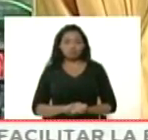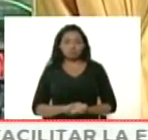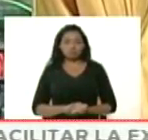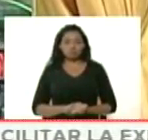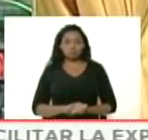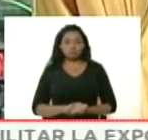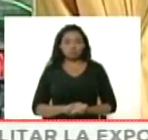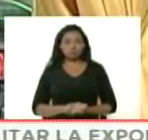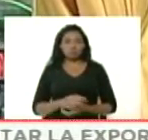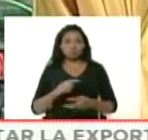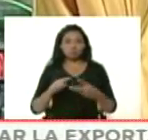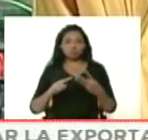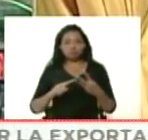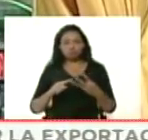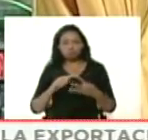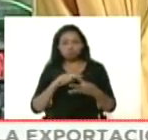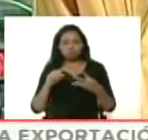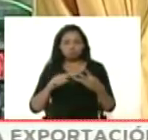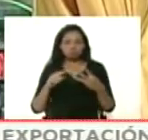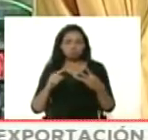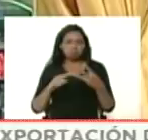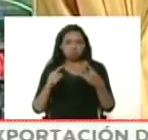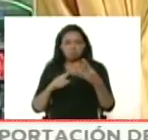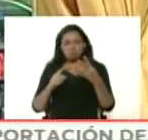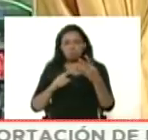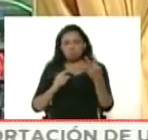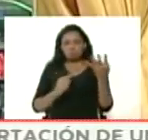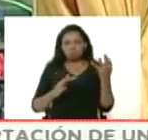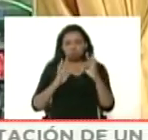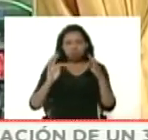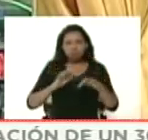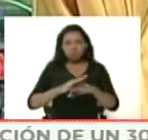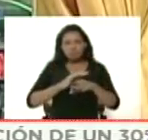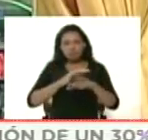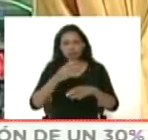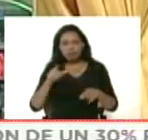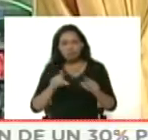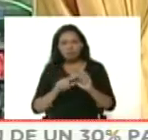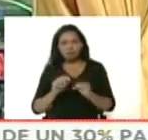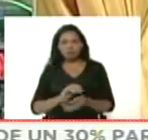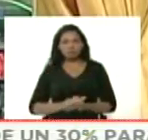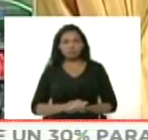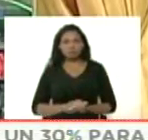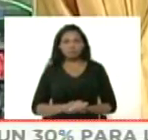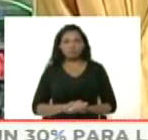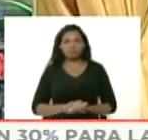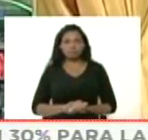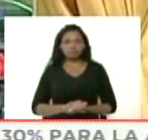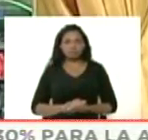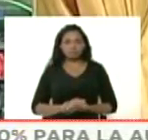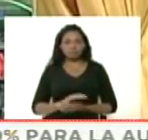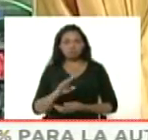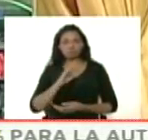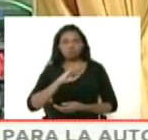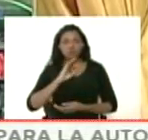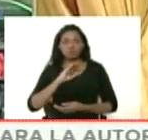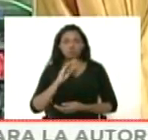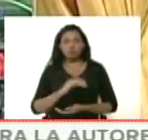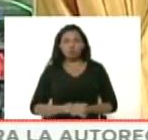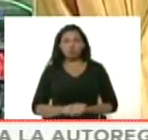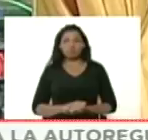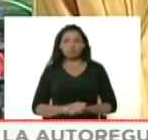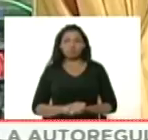bovinas criollo limonero, mosaico perijanero, así como en la raza caballar caballo